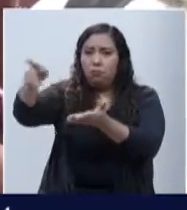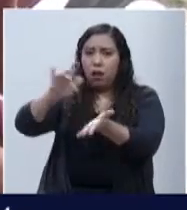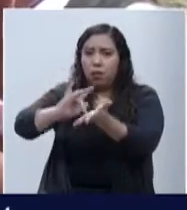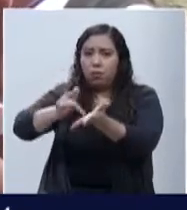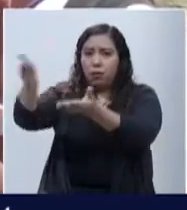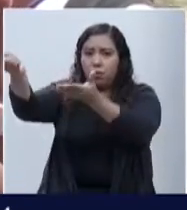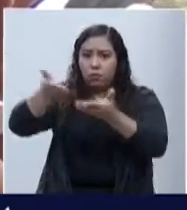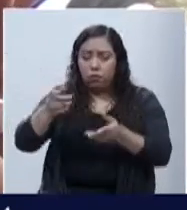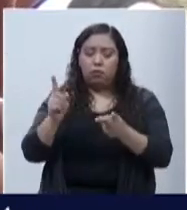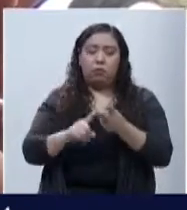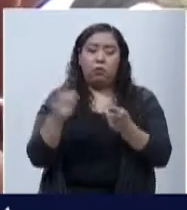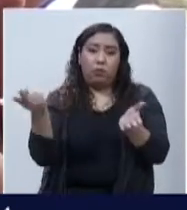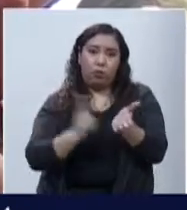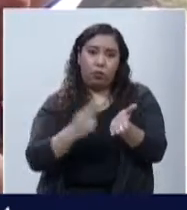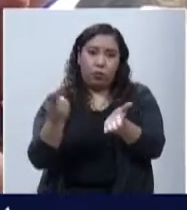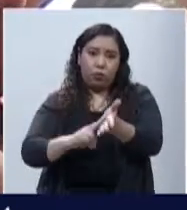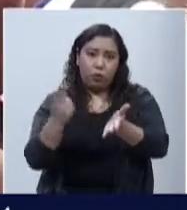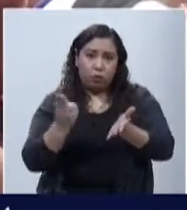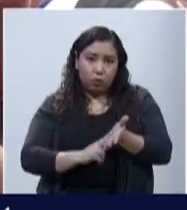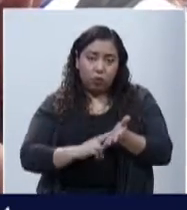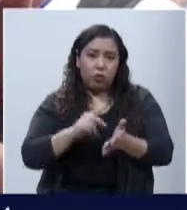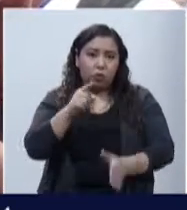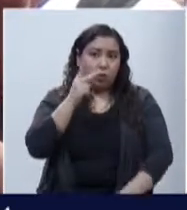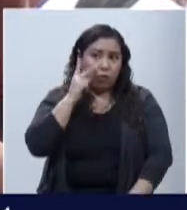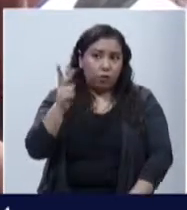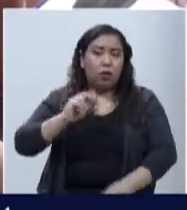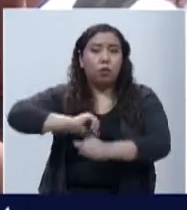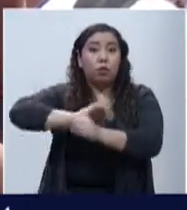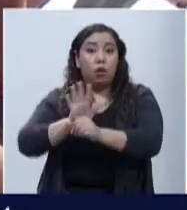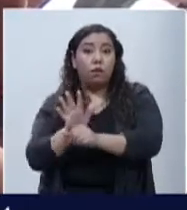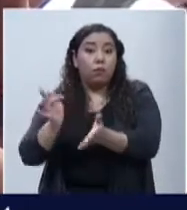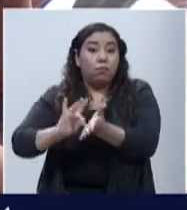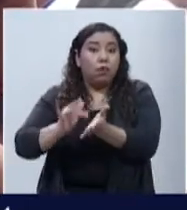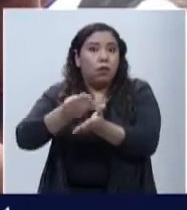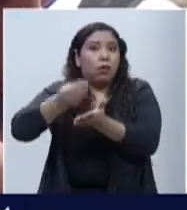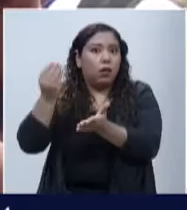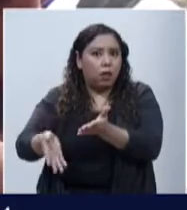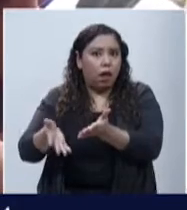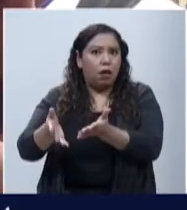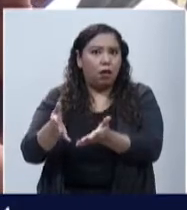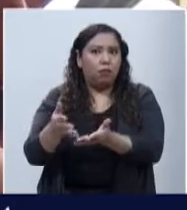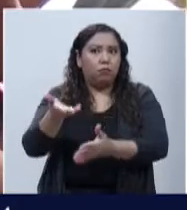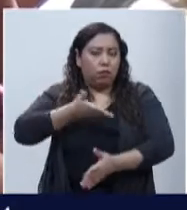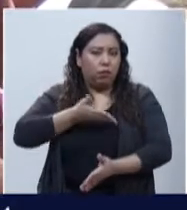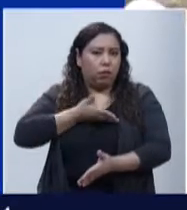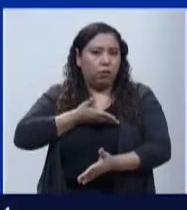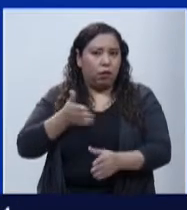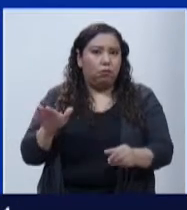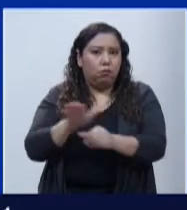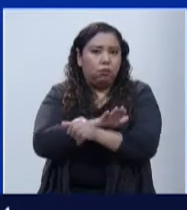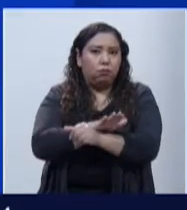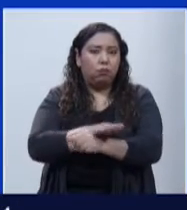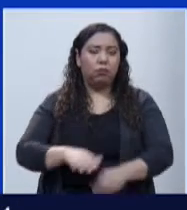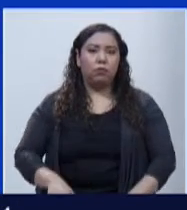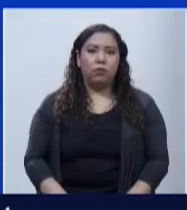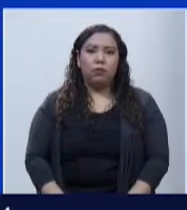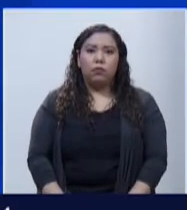de recursos humanos si ustedes ven nos falta la medicina para cubrir que de la máscara y máscara que cualquier otro medicamento